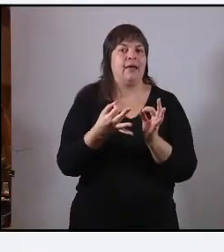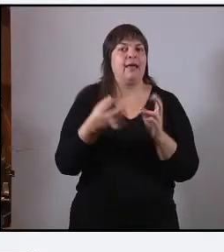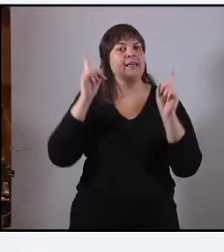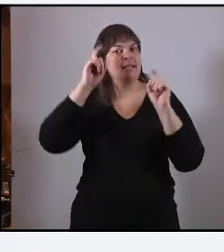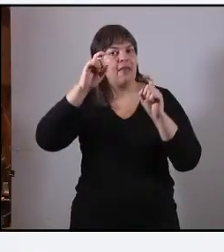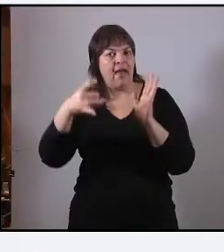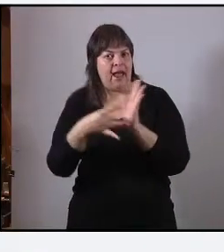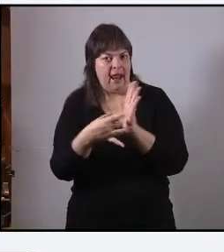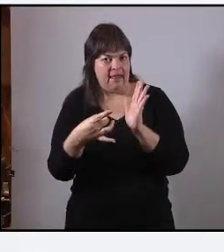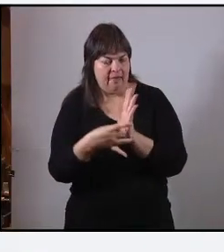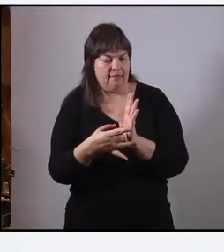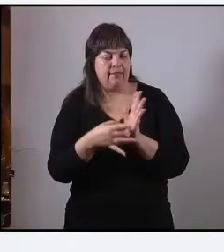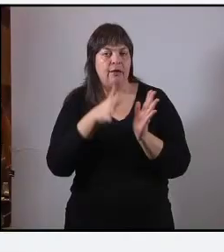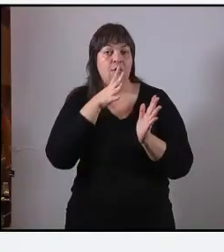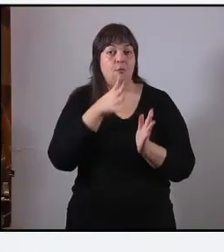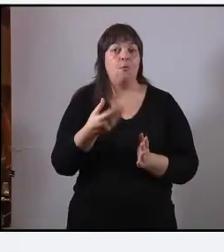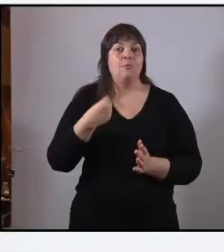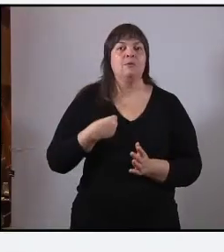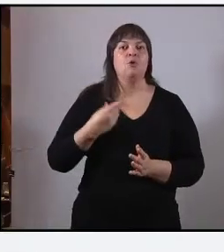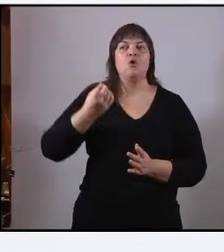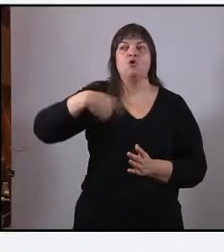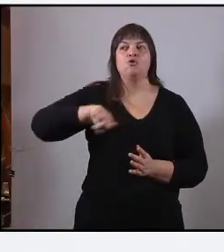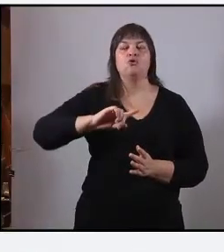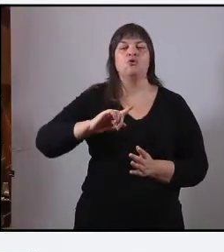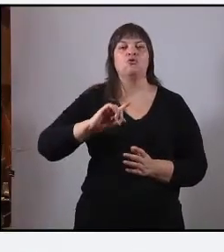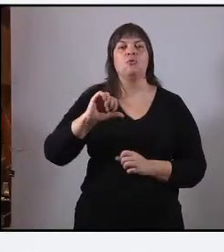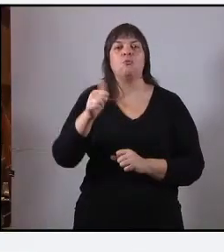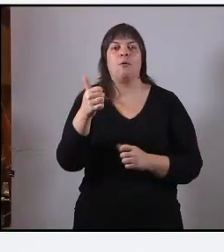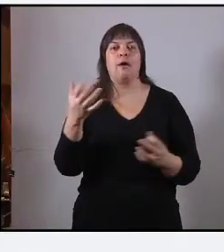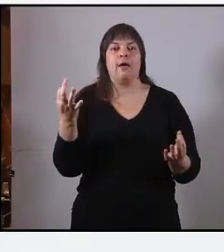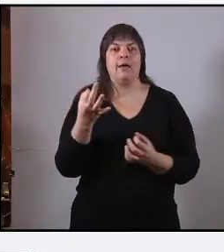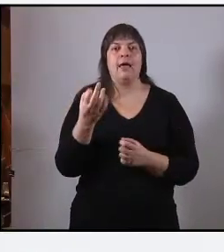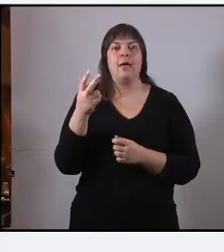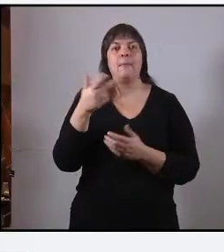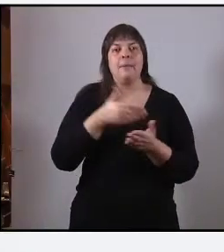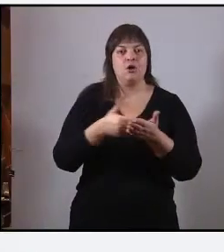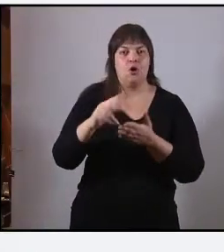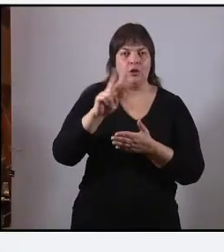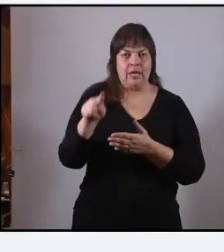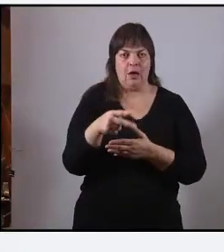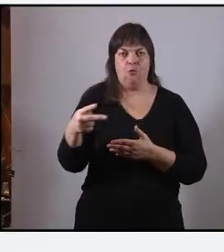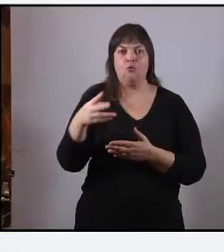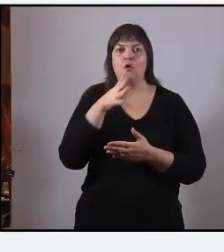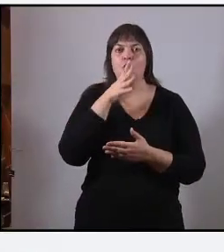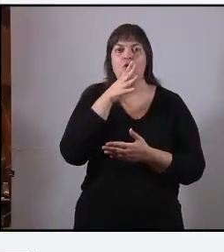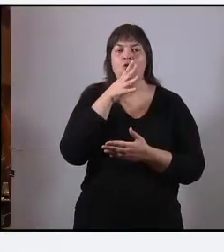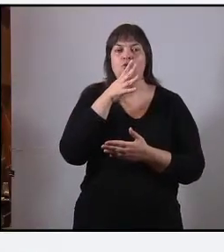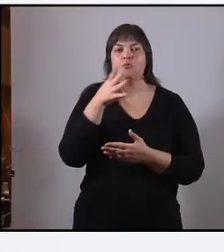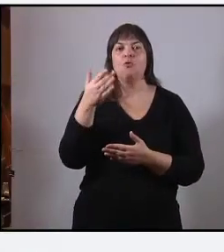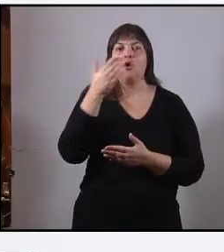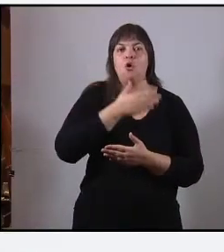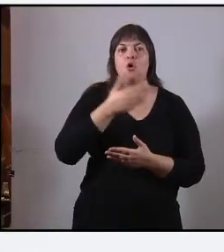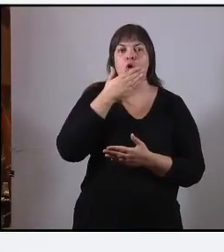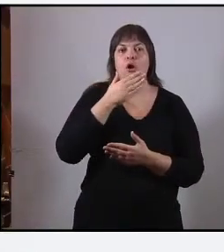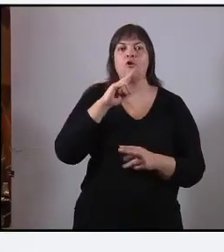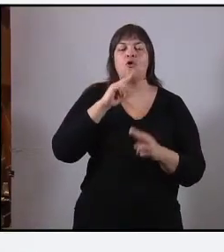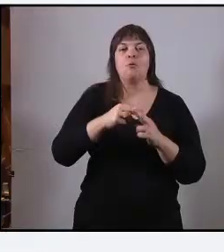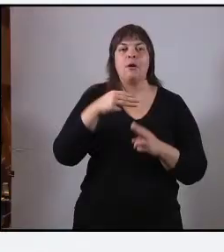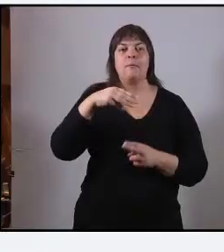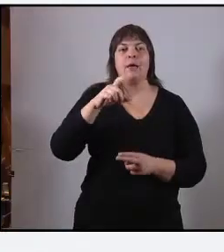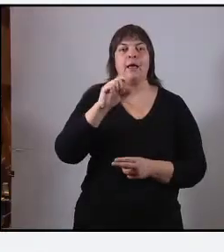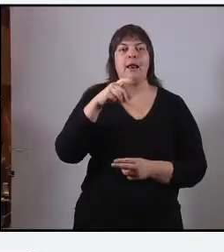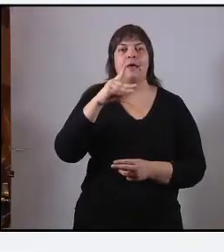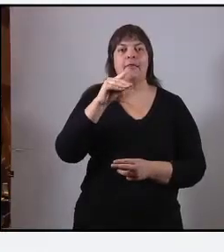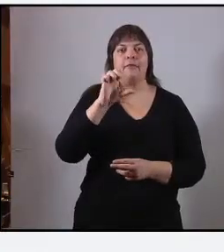calidad. Por eso, hoy hemos aprobado 1 millón de euros para reformar el Colegio Meléndez Valdés